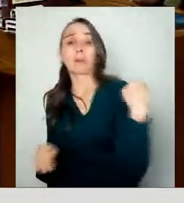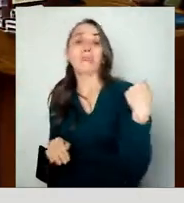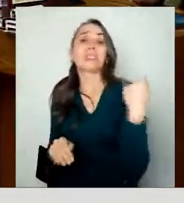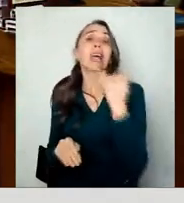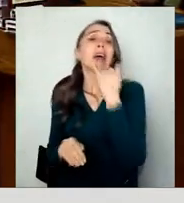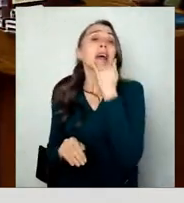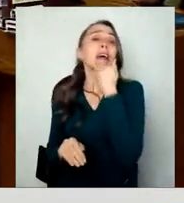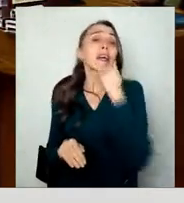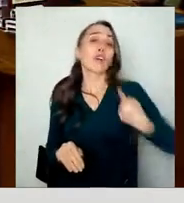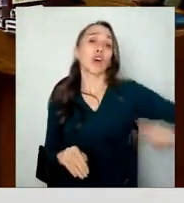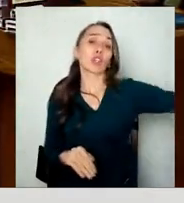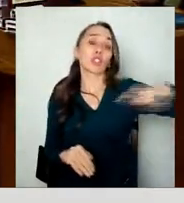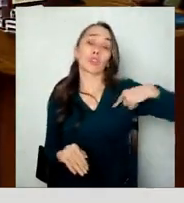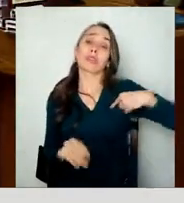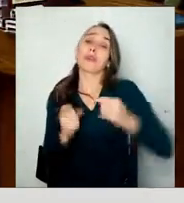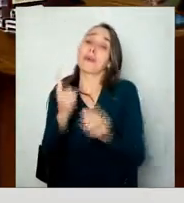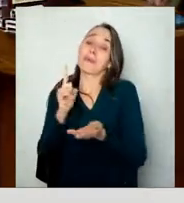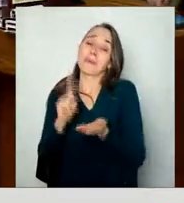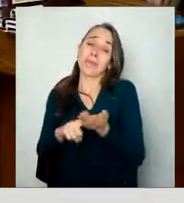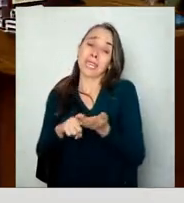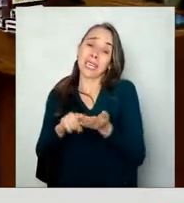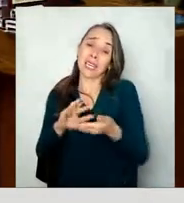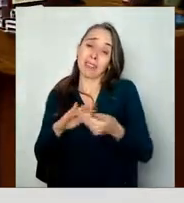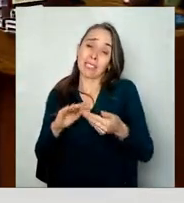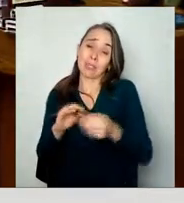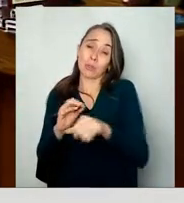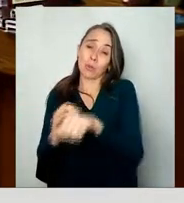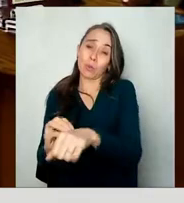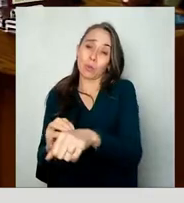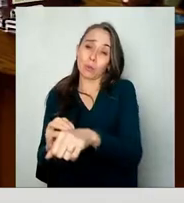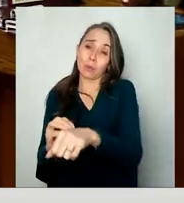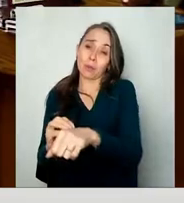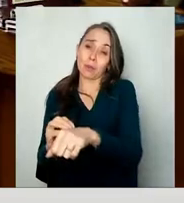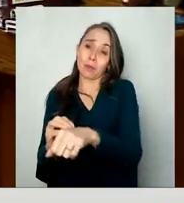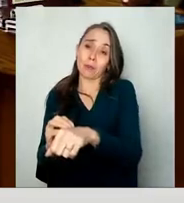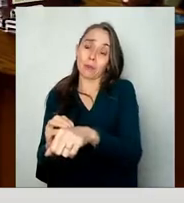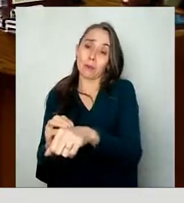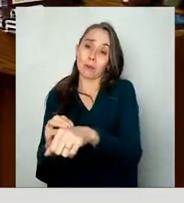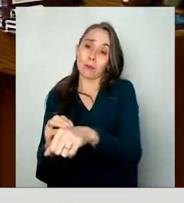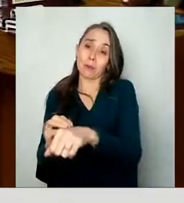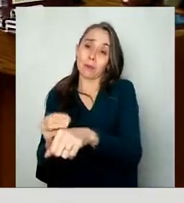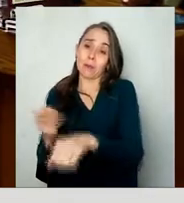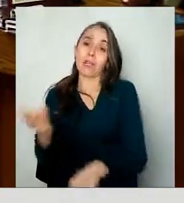mil disculpas mil disculpas diputadas